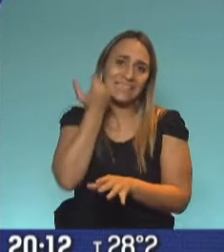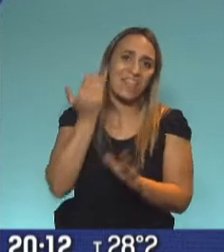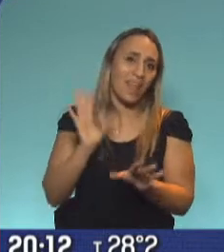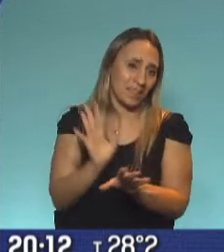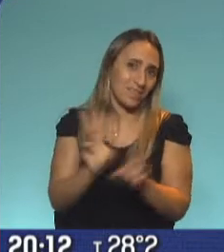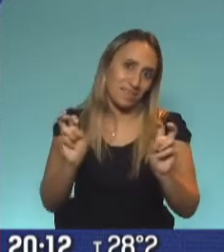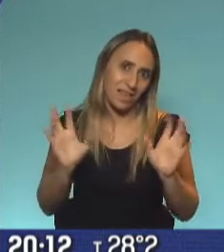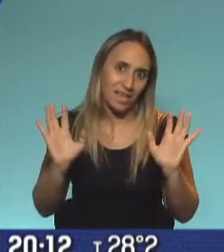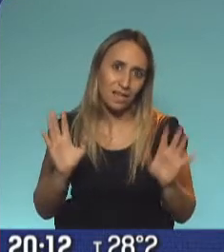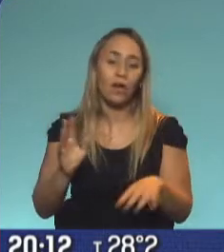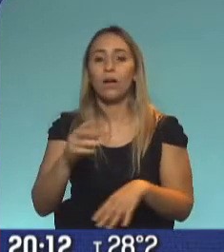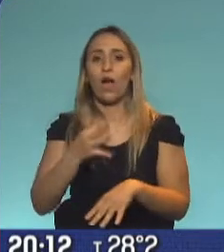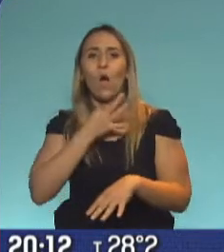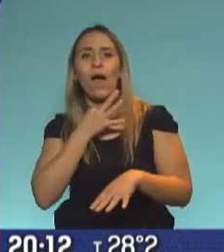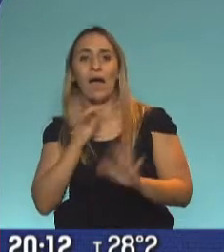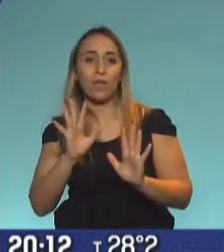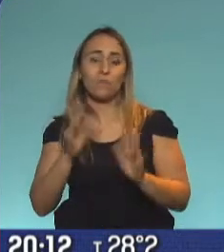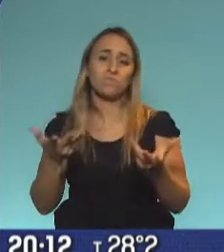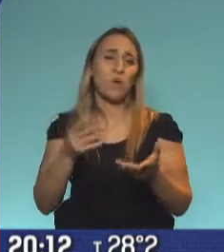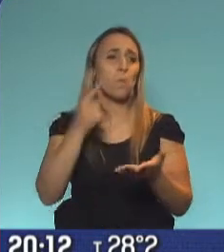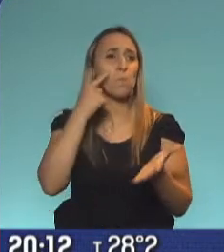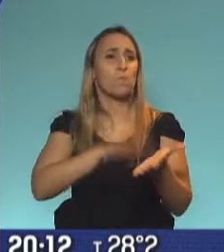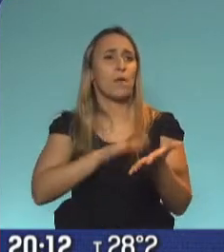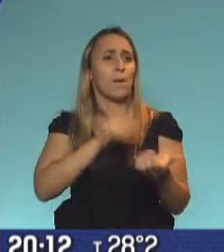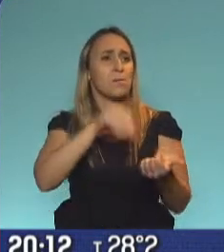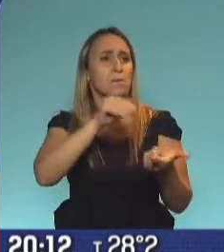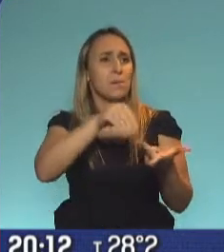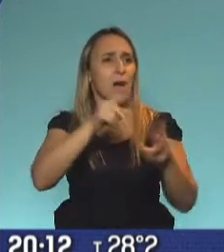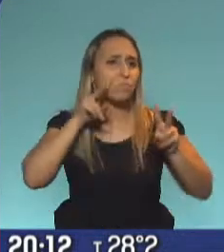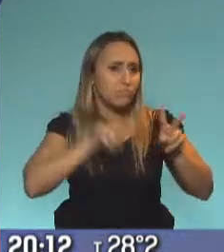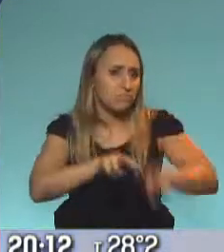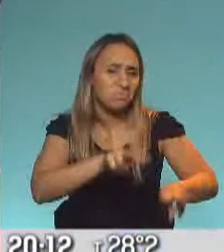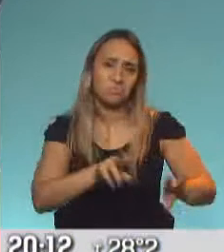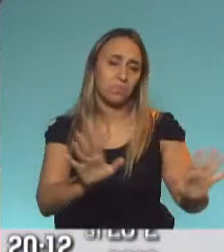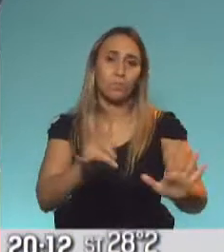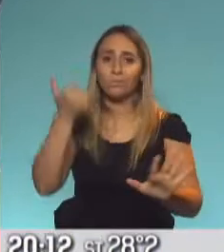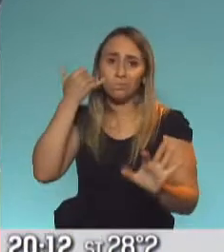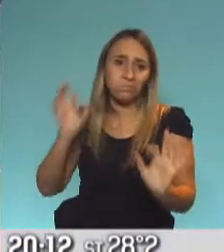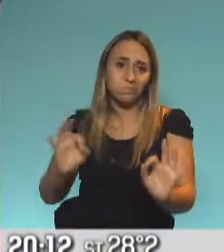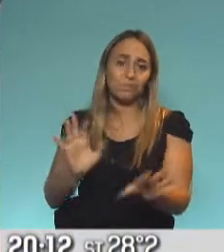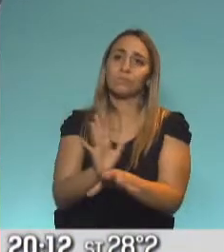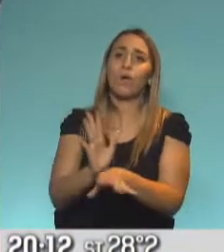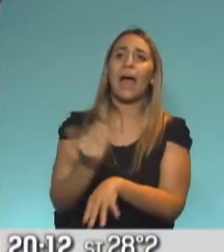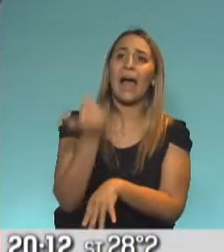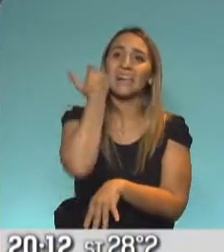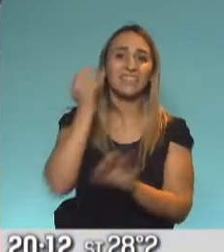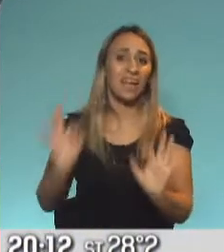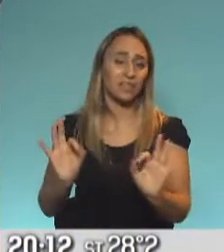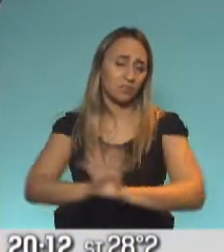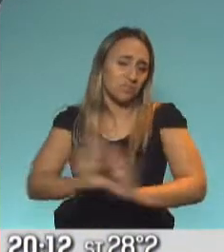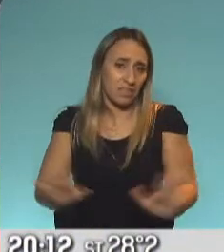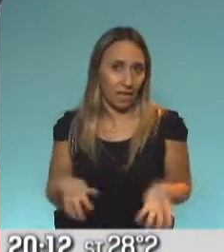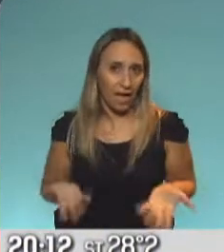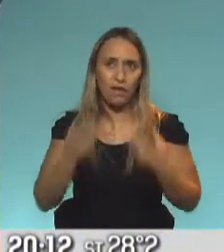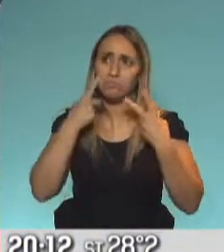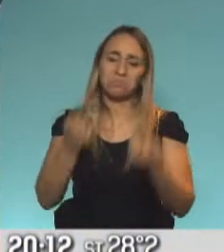buscar ningún otro tipo de prueba que abonara una teoría diferente del accidente. Si es accidente, listo, se terminó la historia. Bueno,